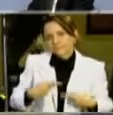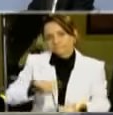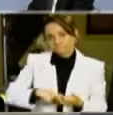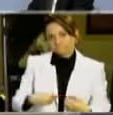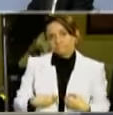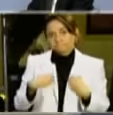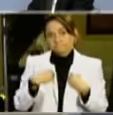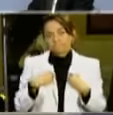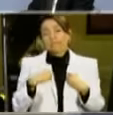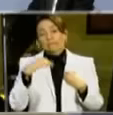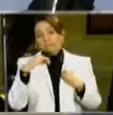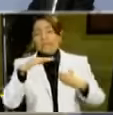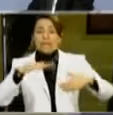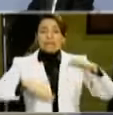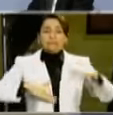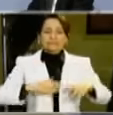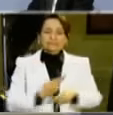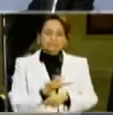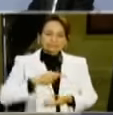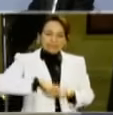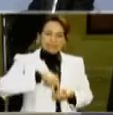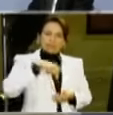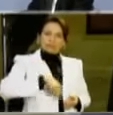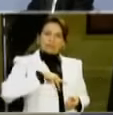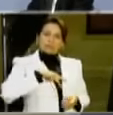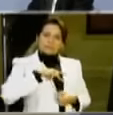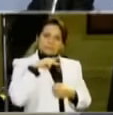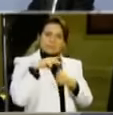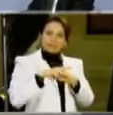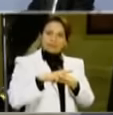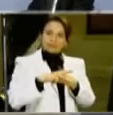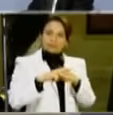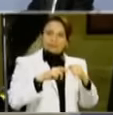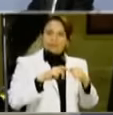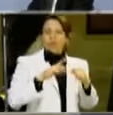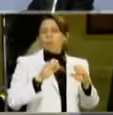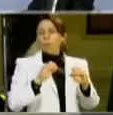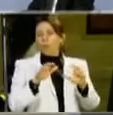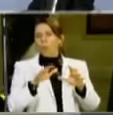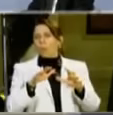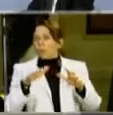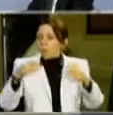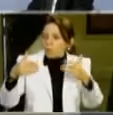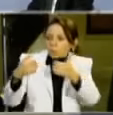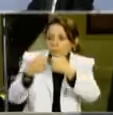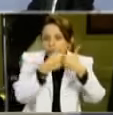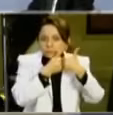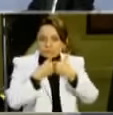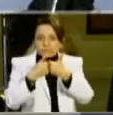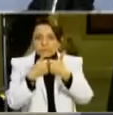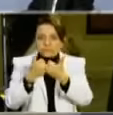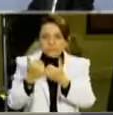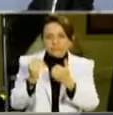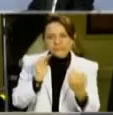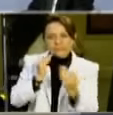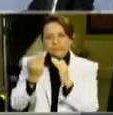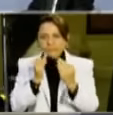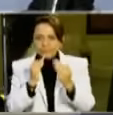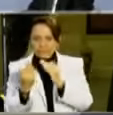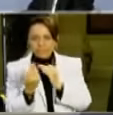causas nacionales o regionales que permanecían intactas después del supuesto cambio de era